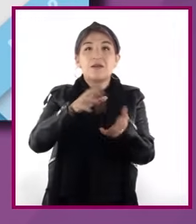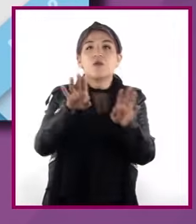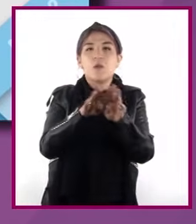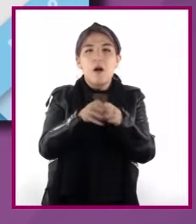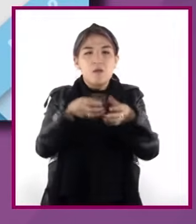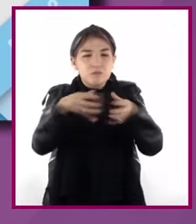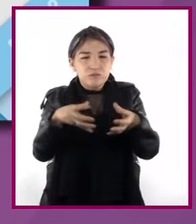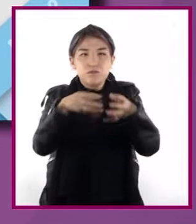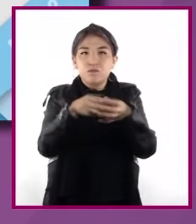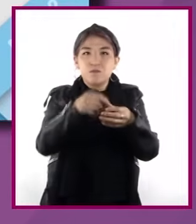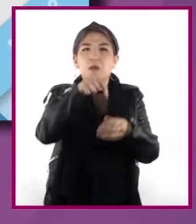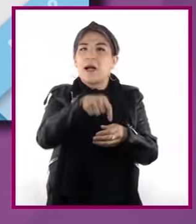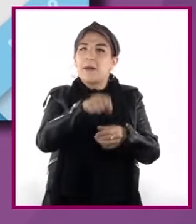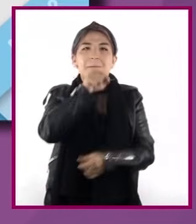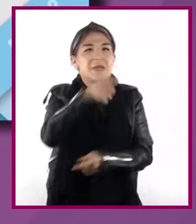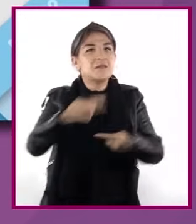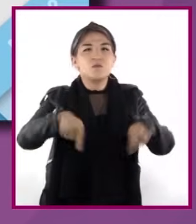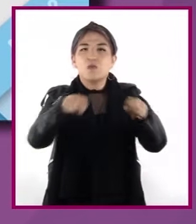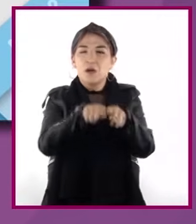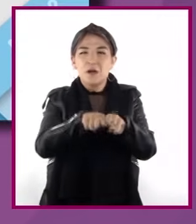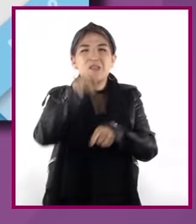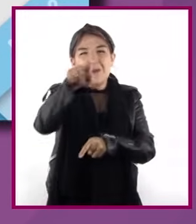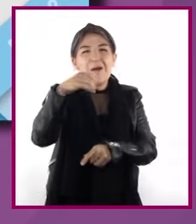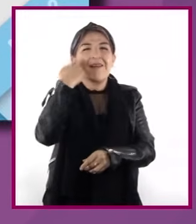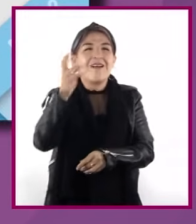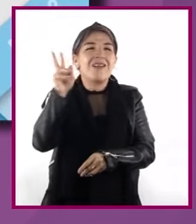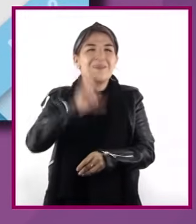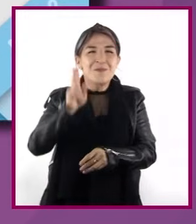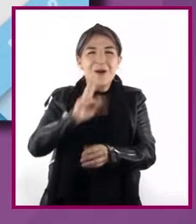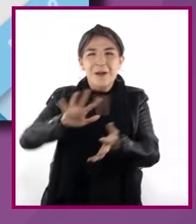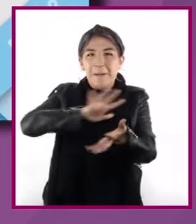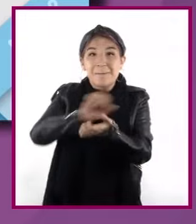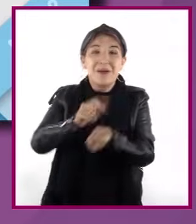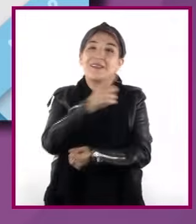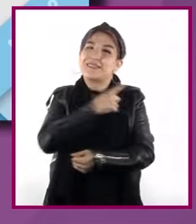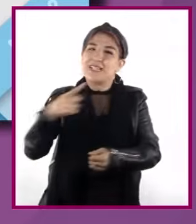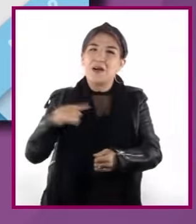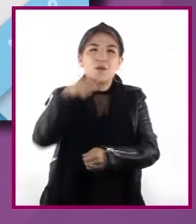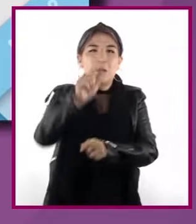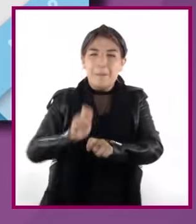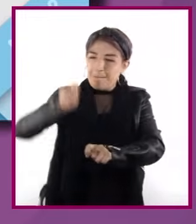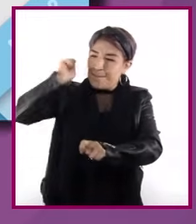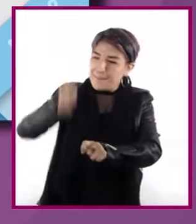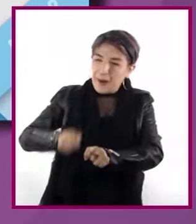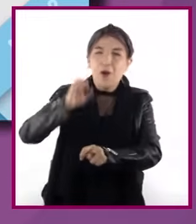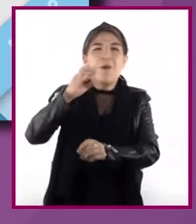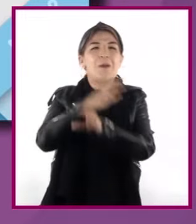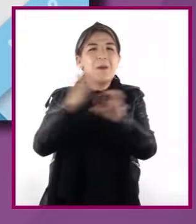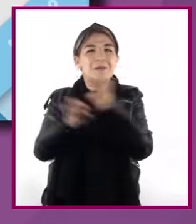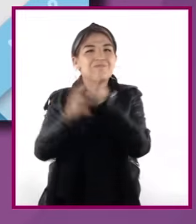son definidos. Si intentan deformarme, tendrán que aplicar una fuerza para lograrlo.